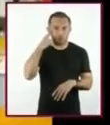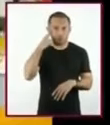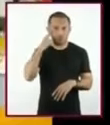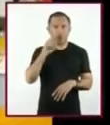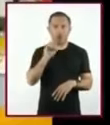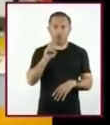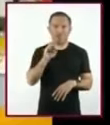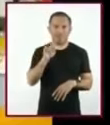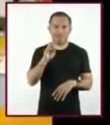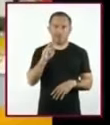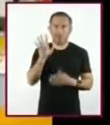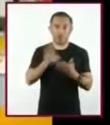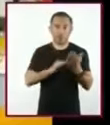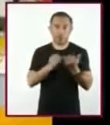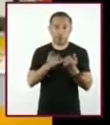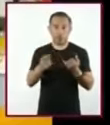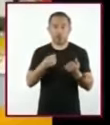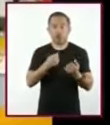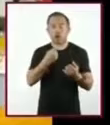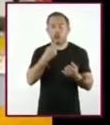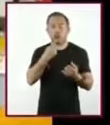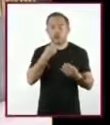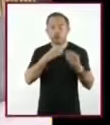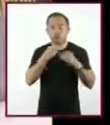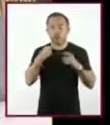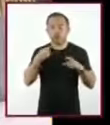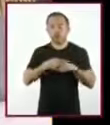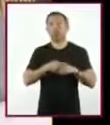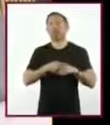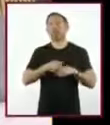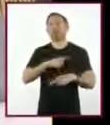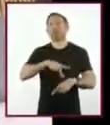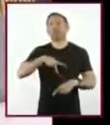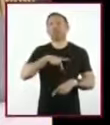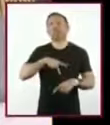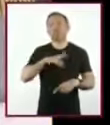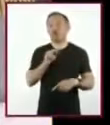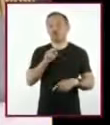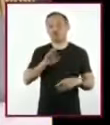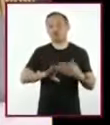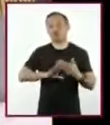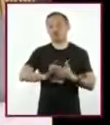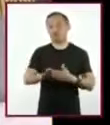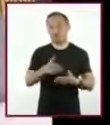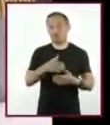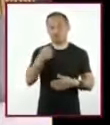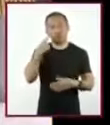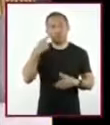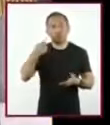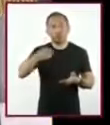que no te intoxiquen, sino que te desintoxiquen. Checa. Ese es el ruidito.